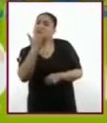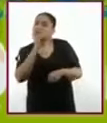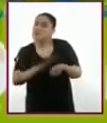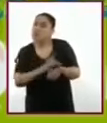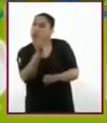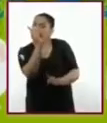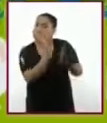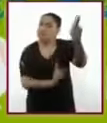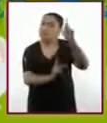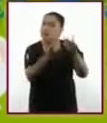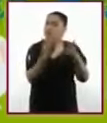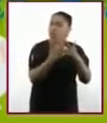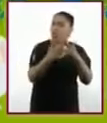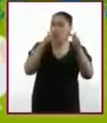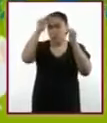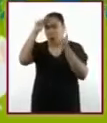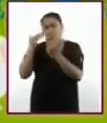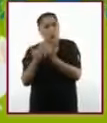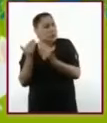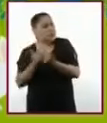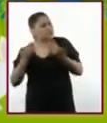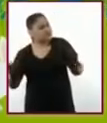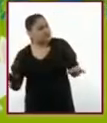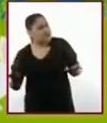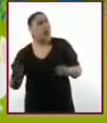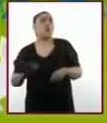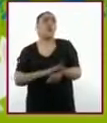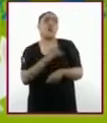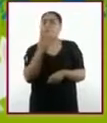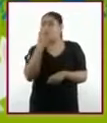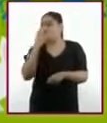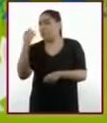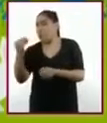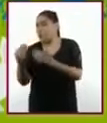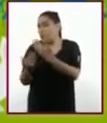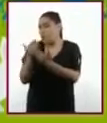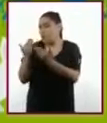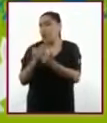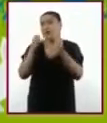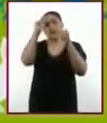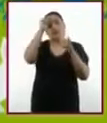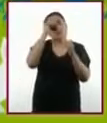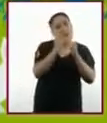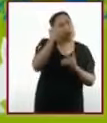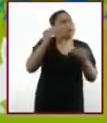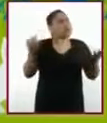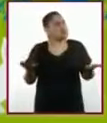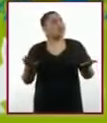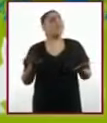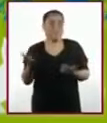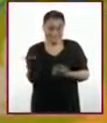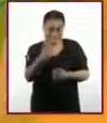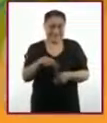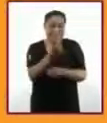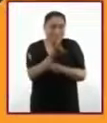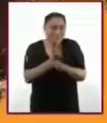que conejos? ¿Por qué será que hay menos zorros que conejos? ¡Vamos a averiguarlo!